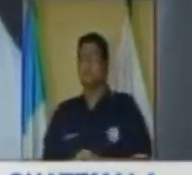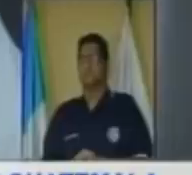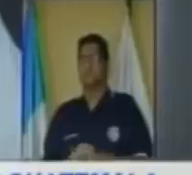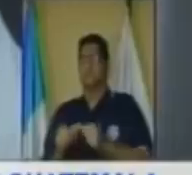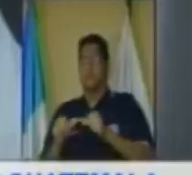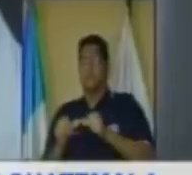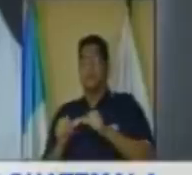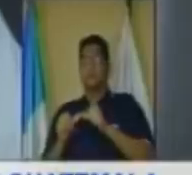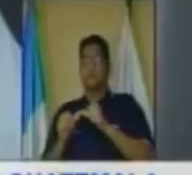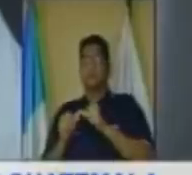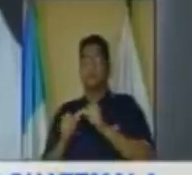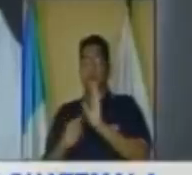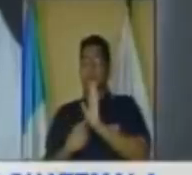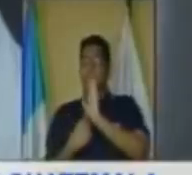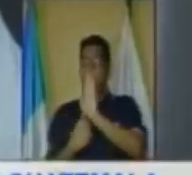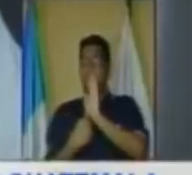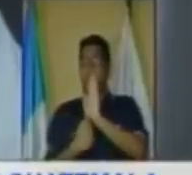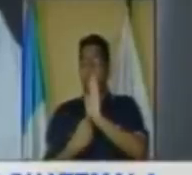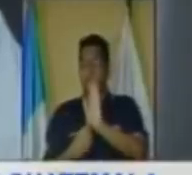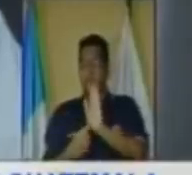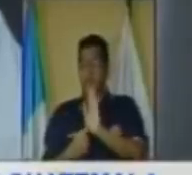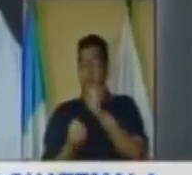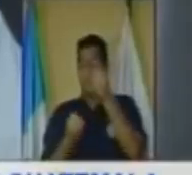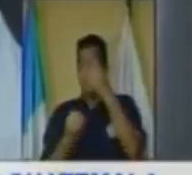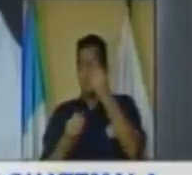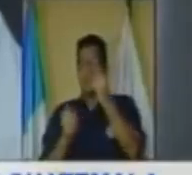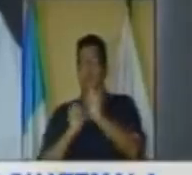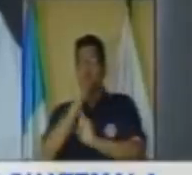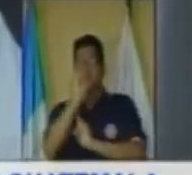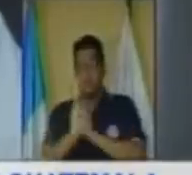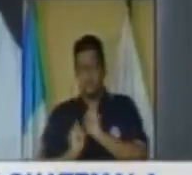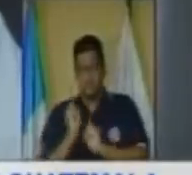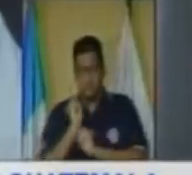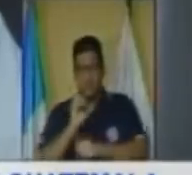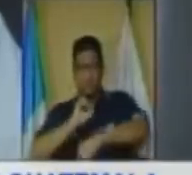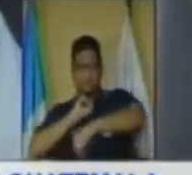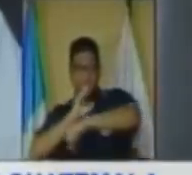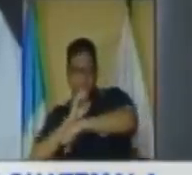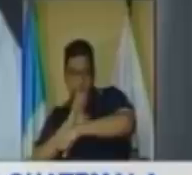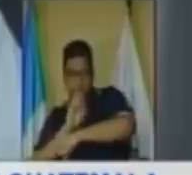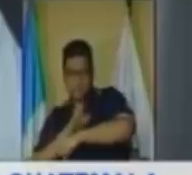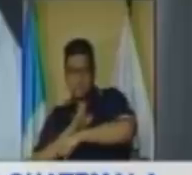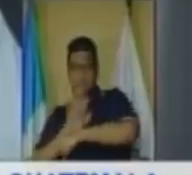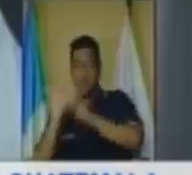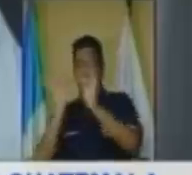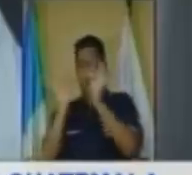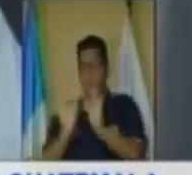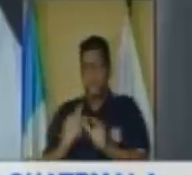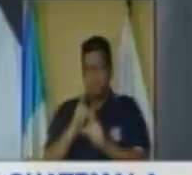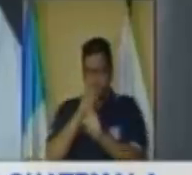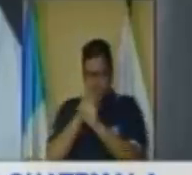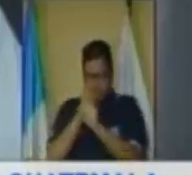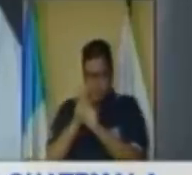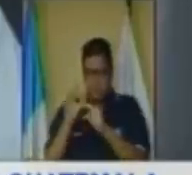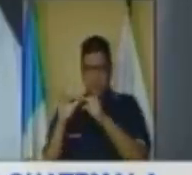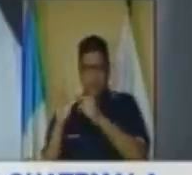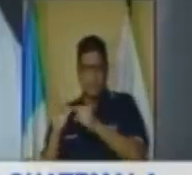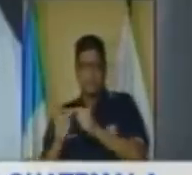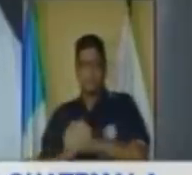Se estará publicando en la página algunas recomendaciones de atención a los usuarios. No se